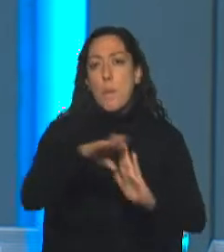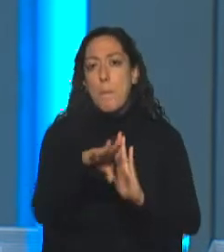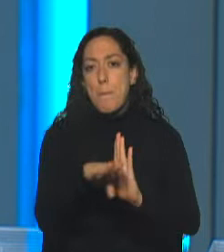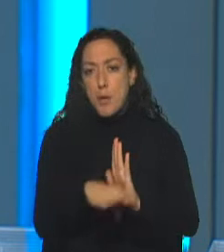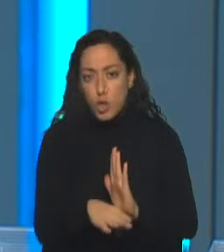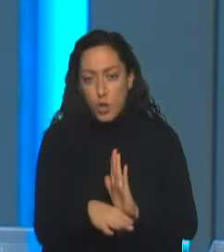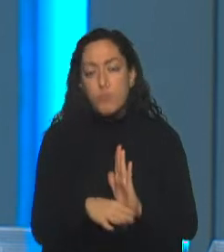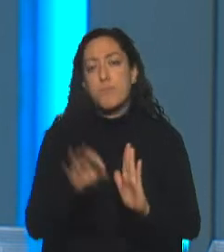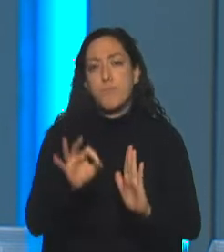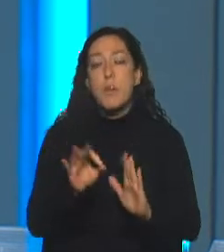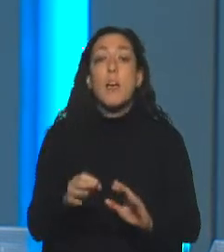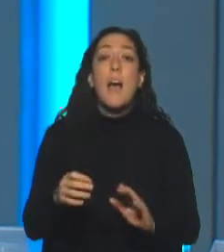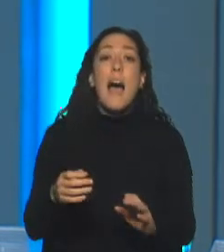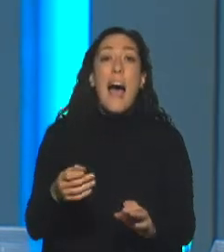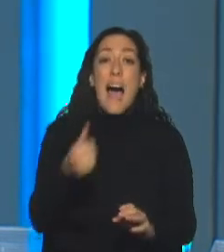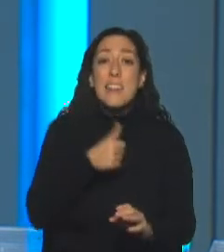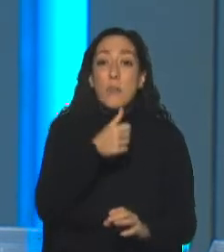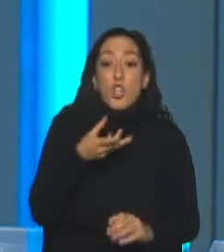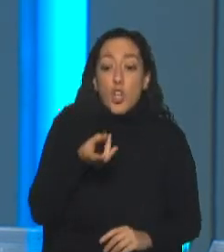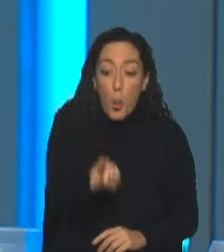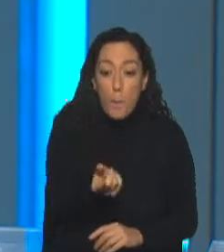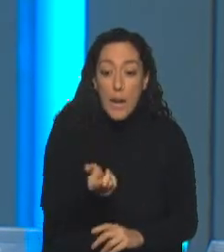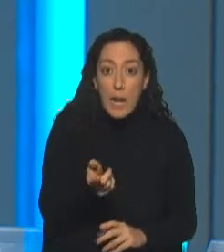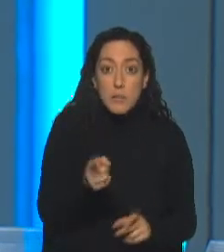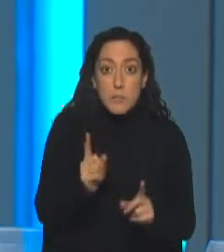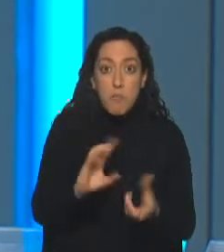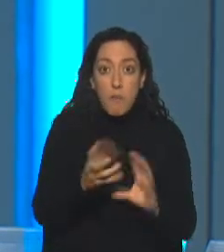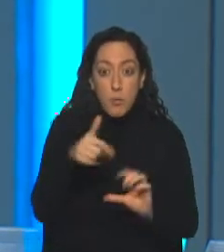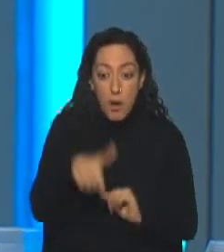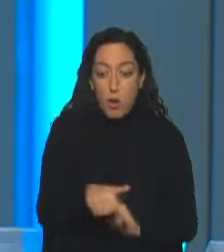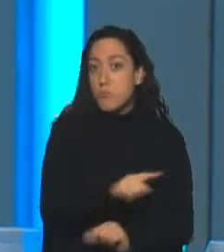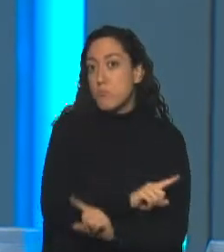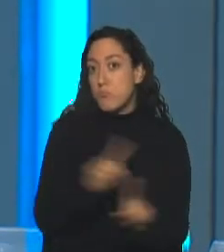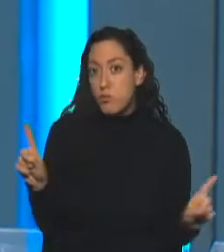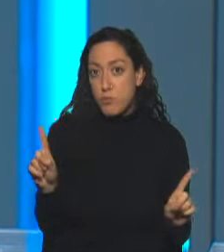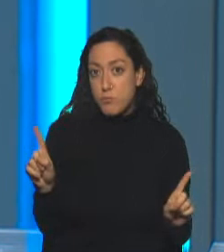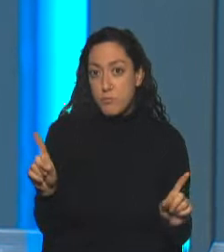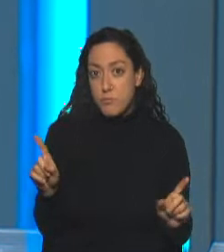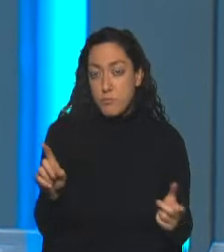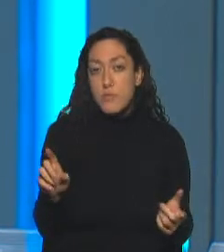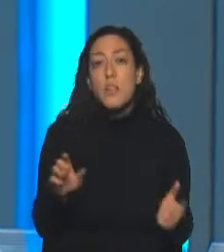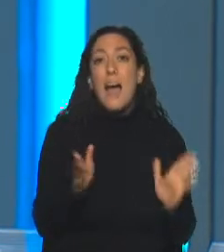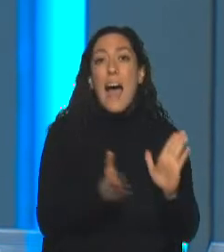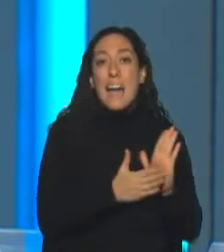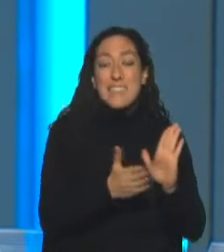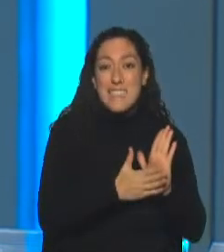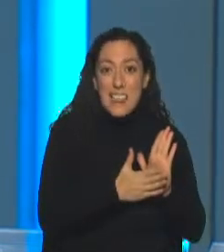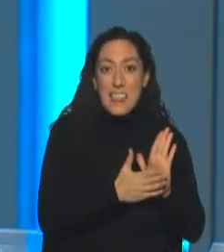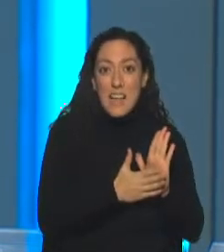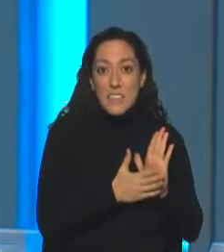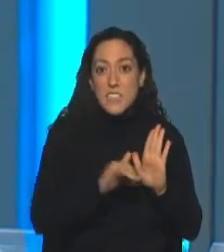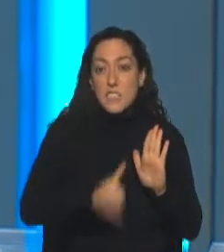se va a poder comprar antibióticos como se hace Ahora aunque existe la exigencia de que sea con receta archivada